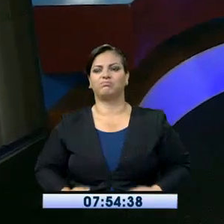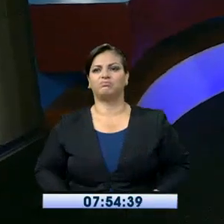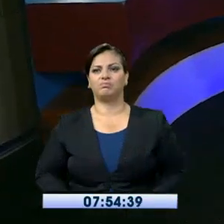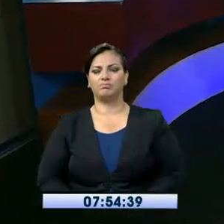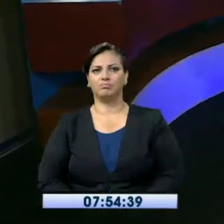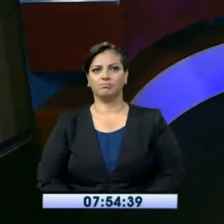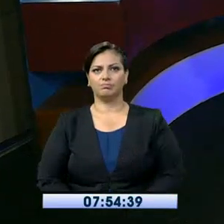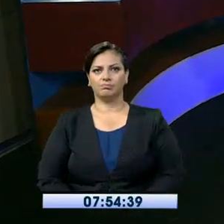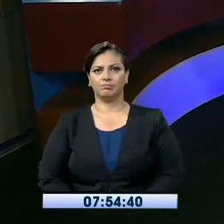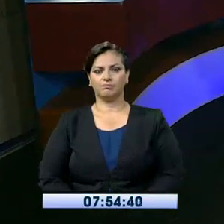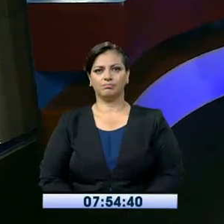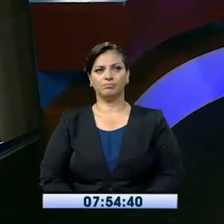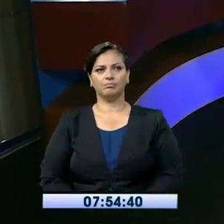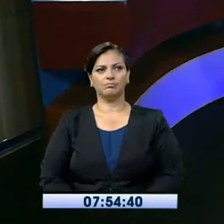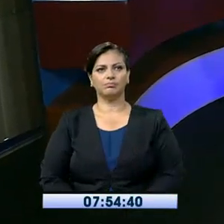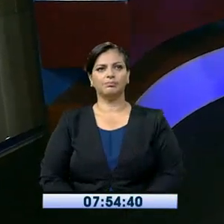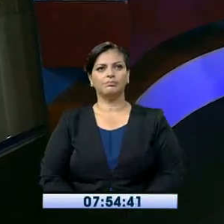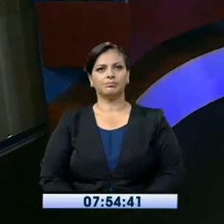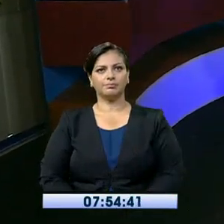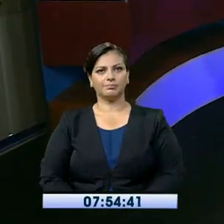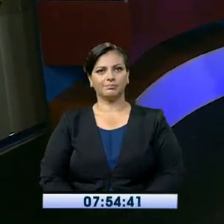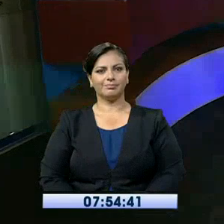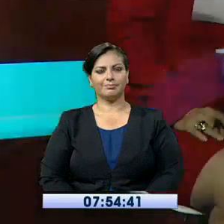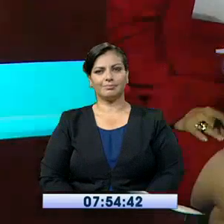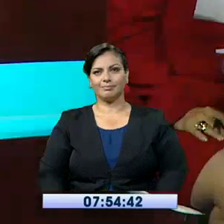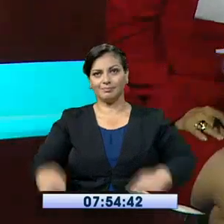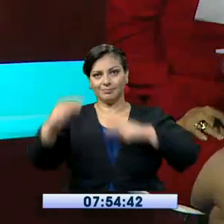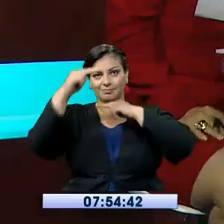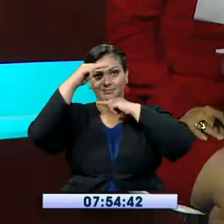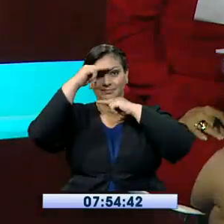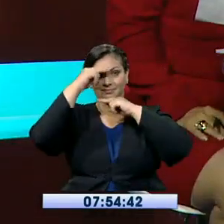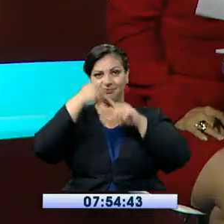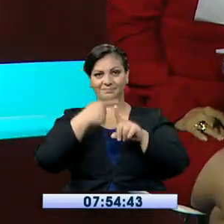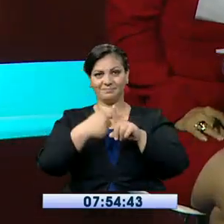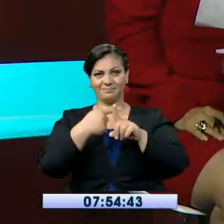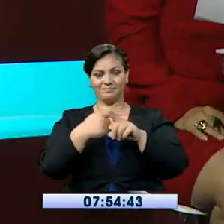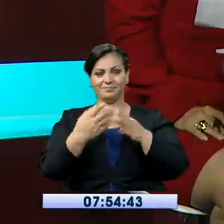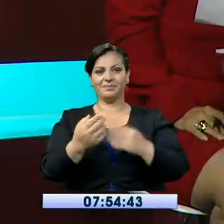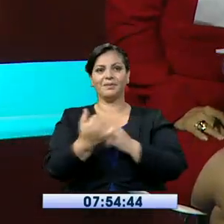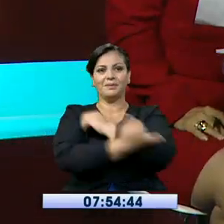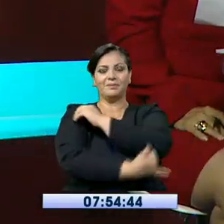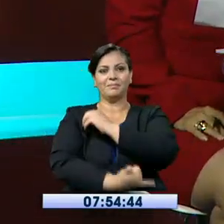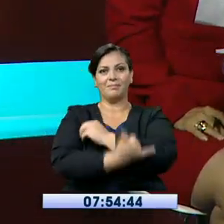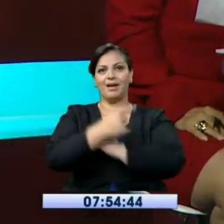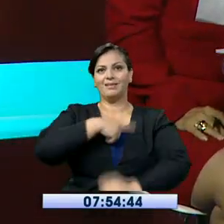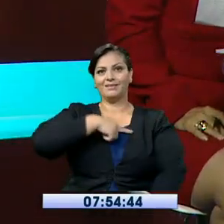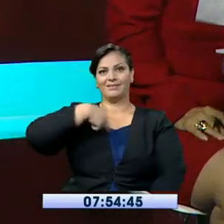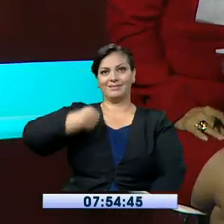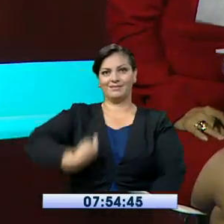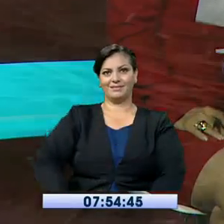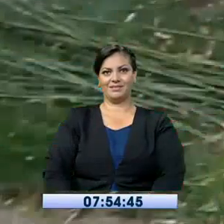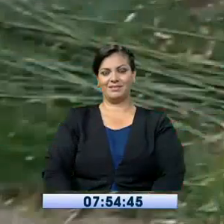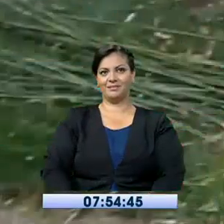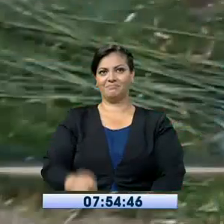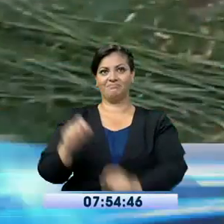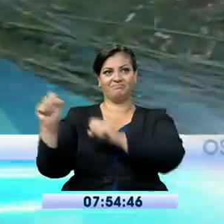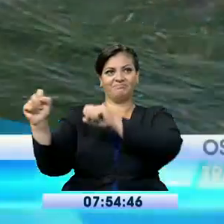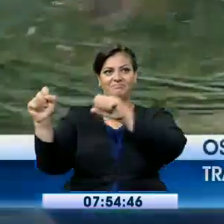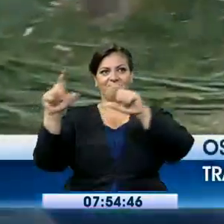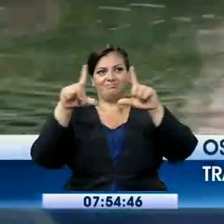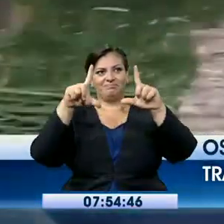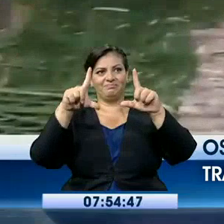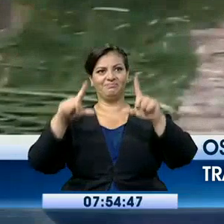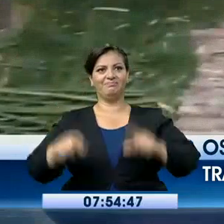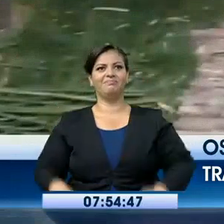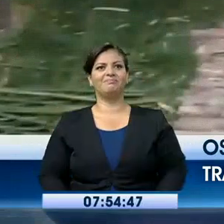Bien, amigos, y ya para finalizar, tenemos algo refrescante que viene desde China. Nos llegan las siguientes imágenes captadas en la